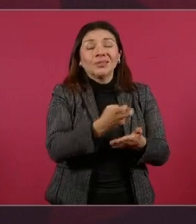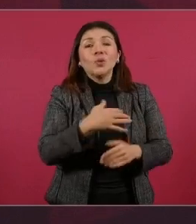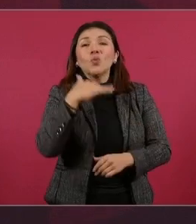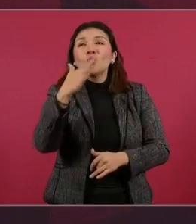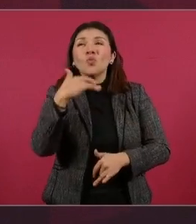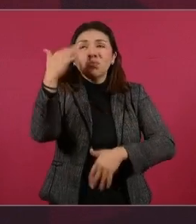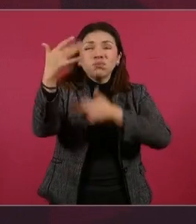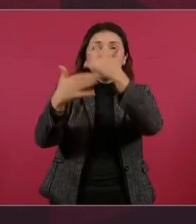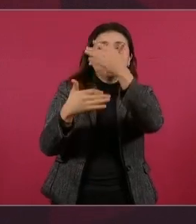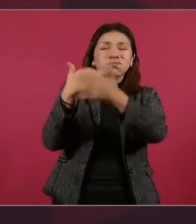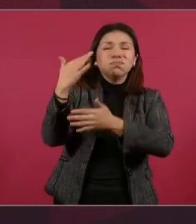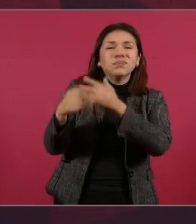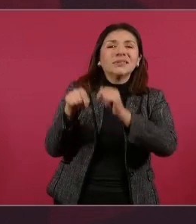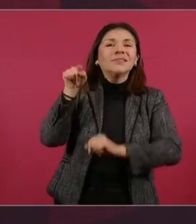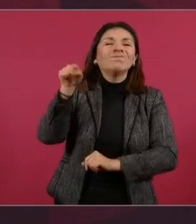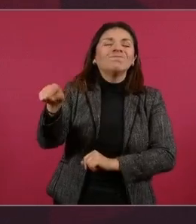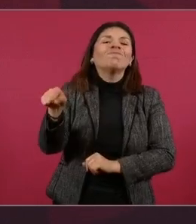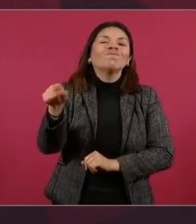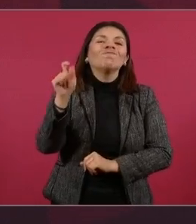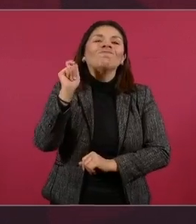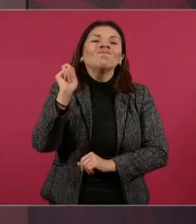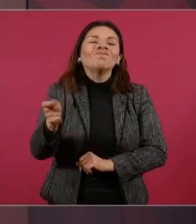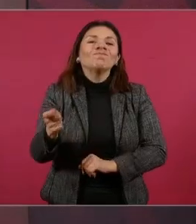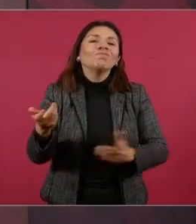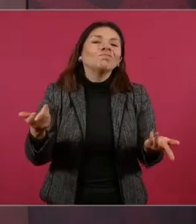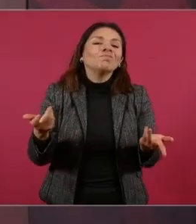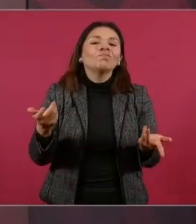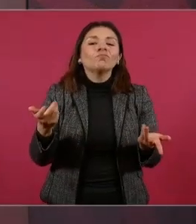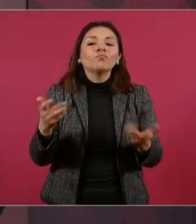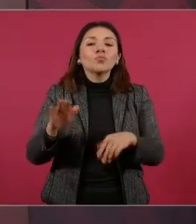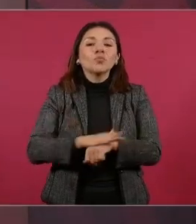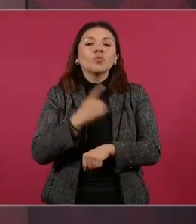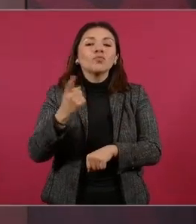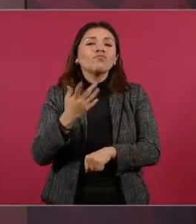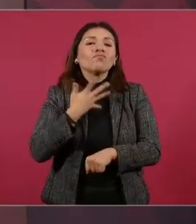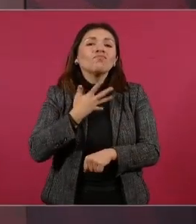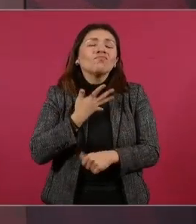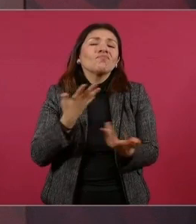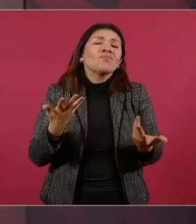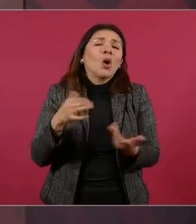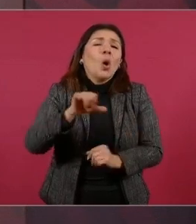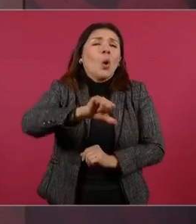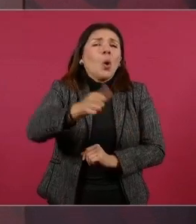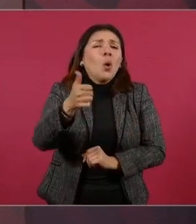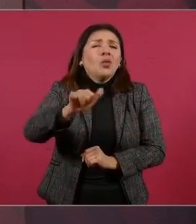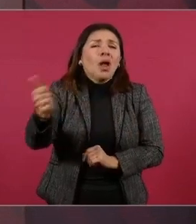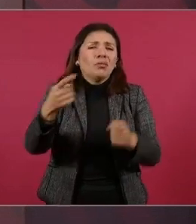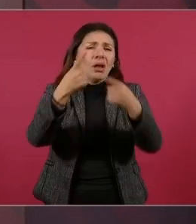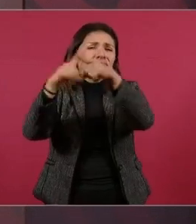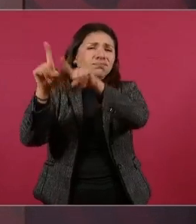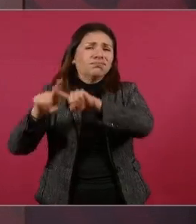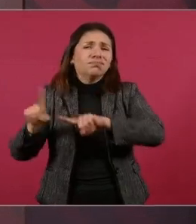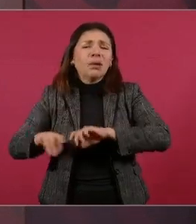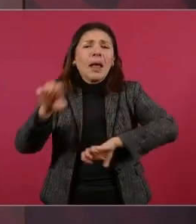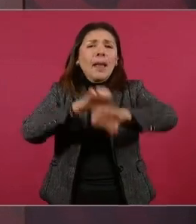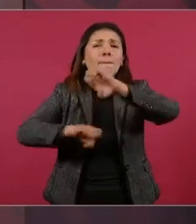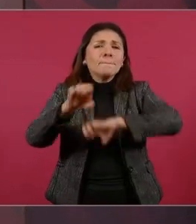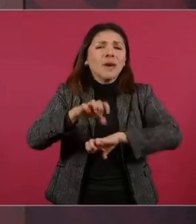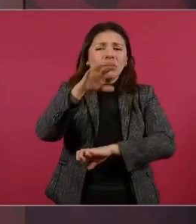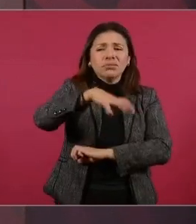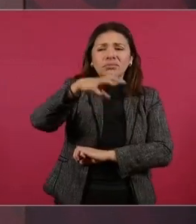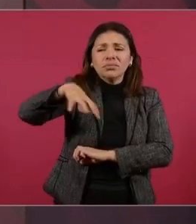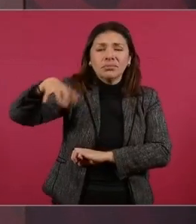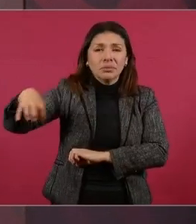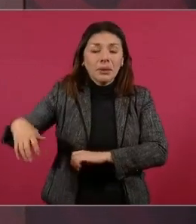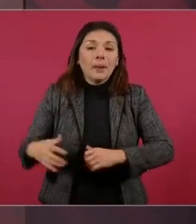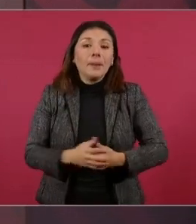contaminación tiene que ver con muchas otras empresas nada más